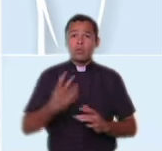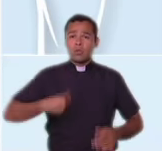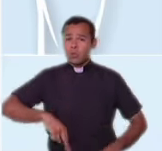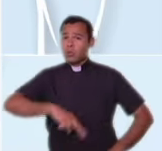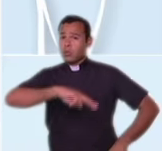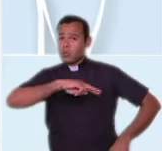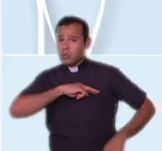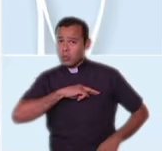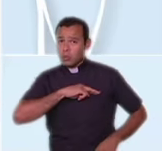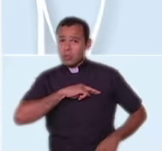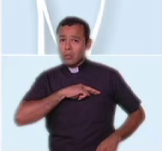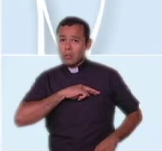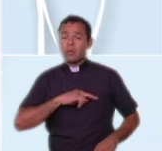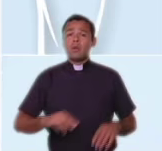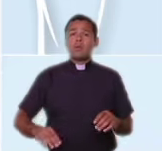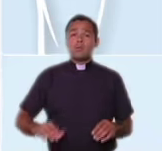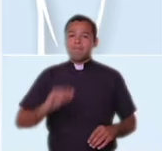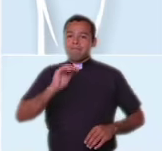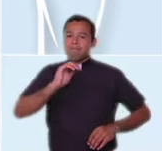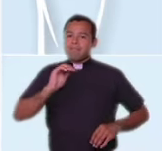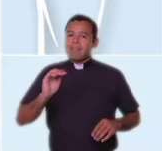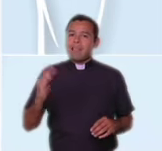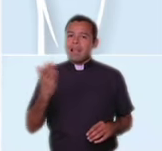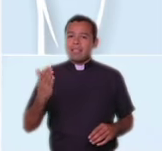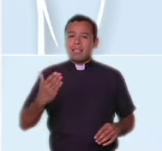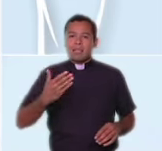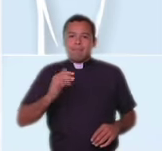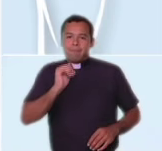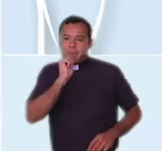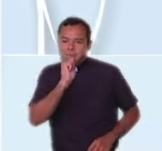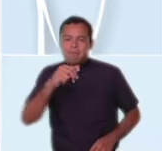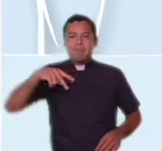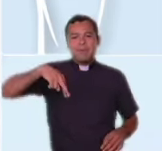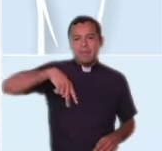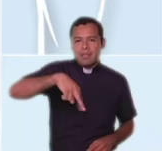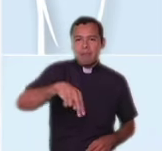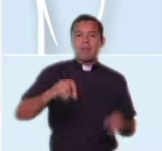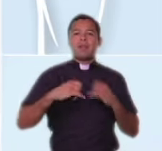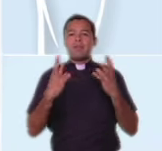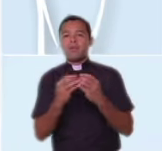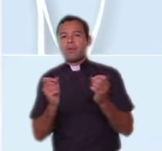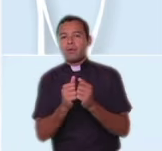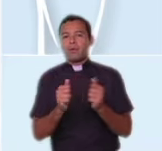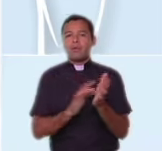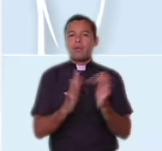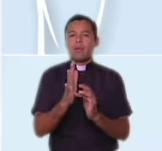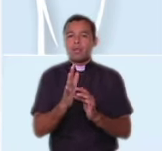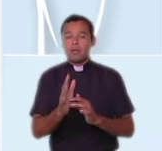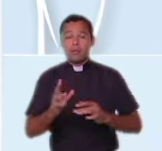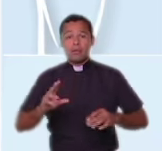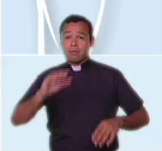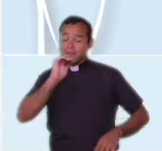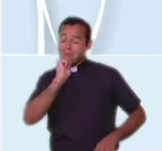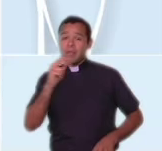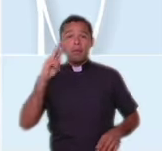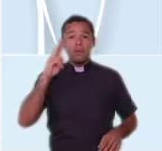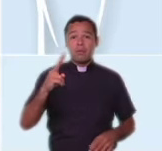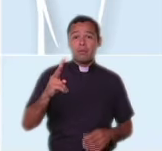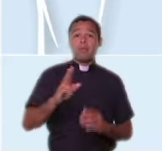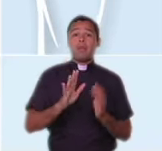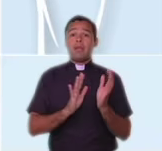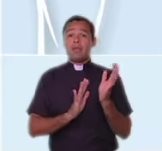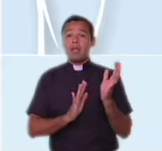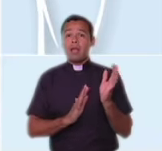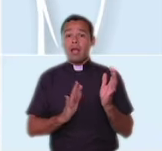eso puede impedir que vivamos plenamente el camino que nos lleve hacia la glorificación y poder contemplar el